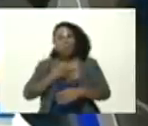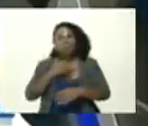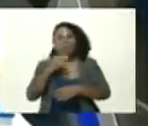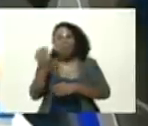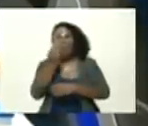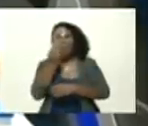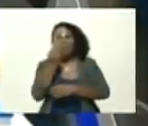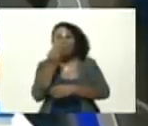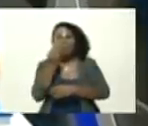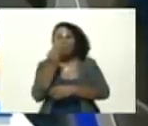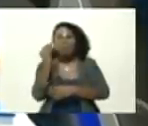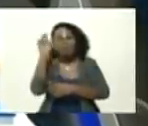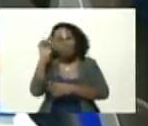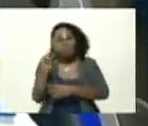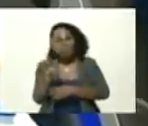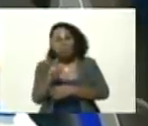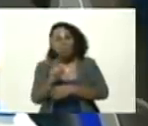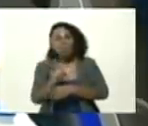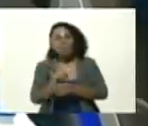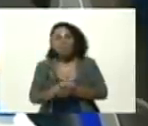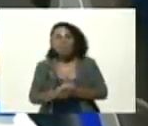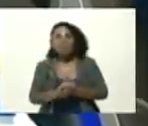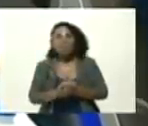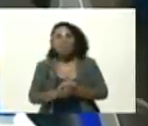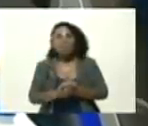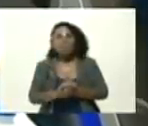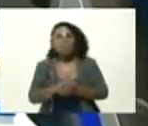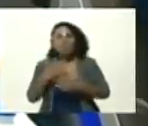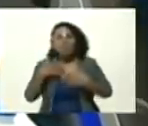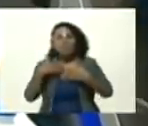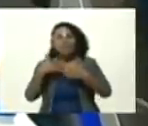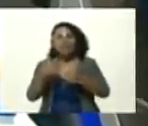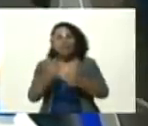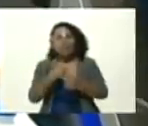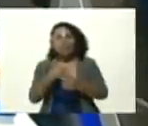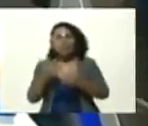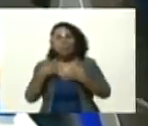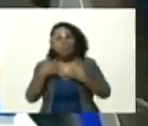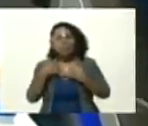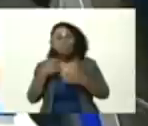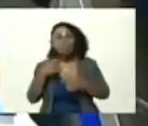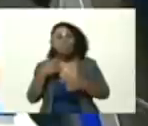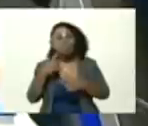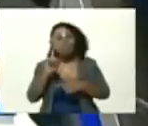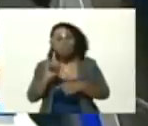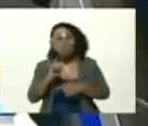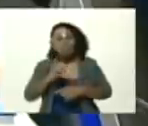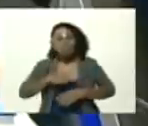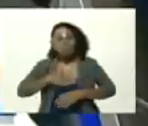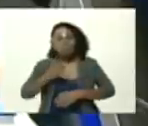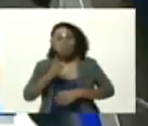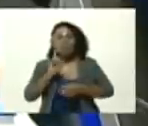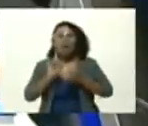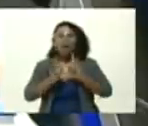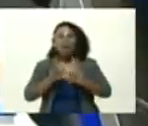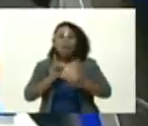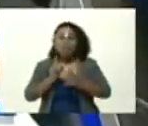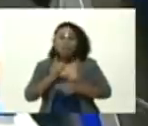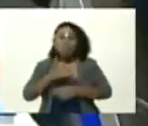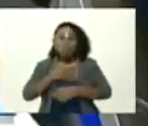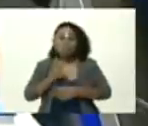comer con tanta frecuencia. Por salud, uno puede en algunas